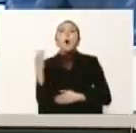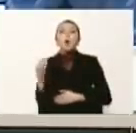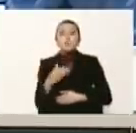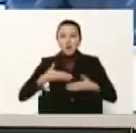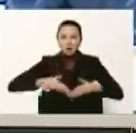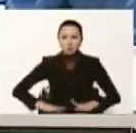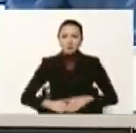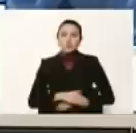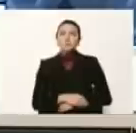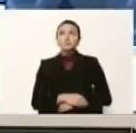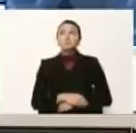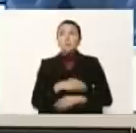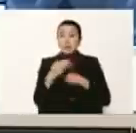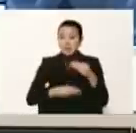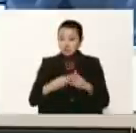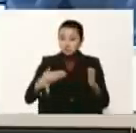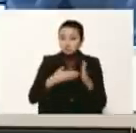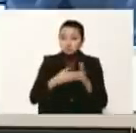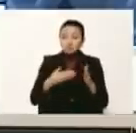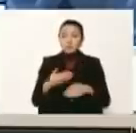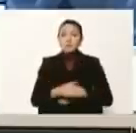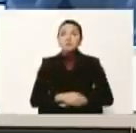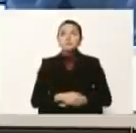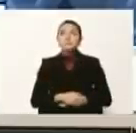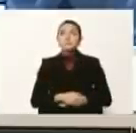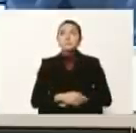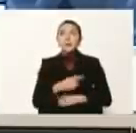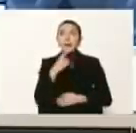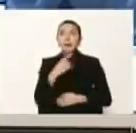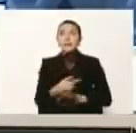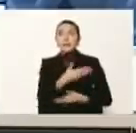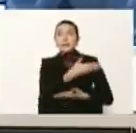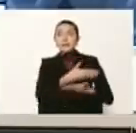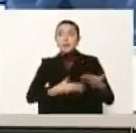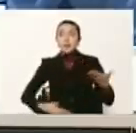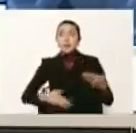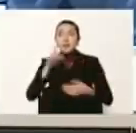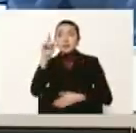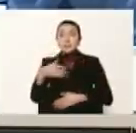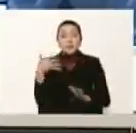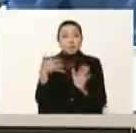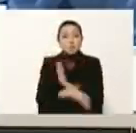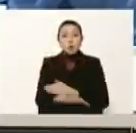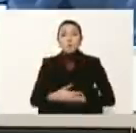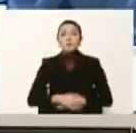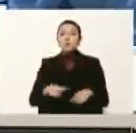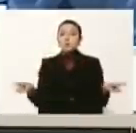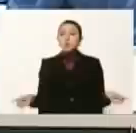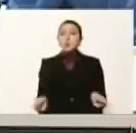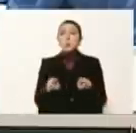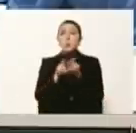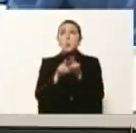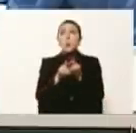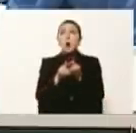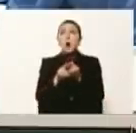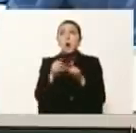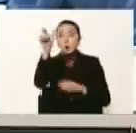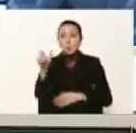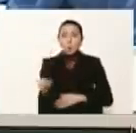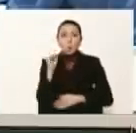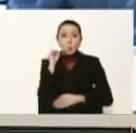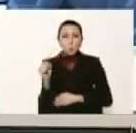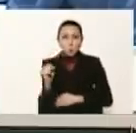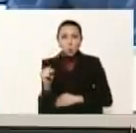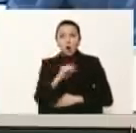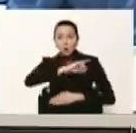ejecutores de este plan. Hablan de un documento similar al mercenariato contratado por